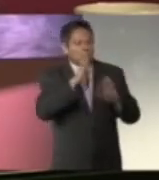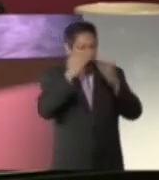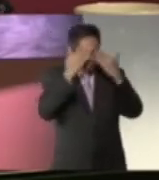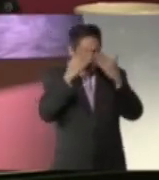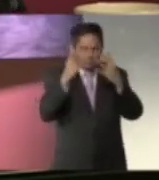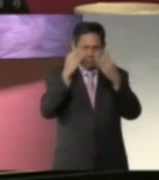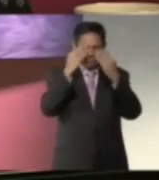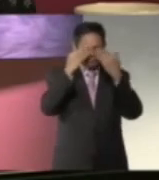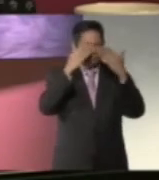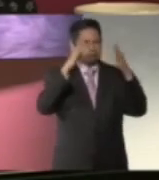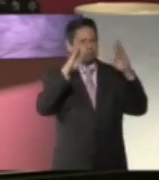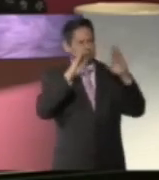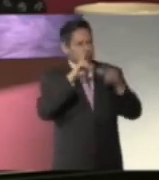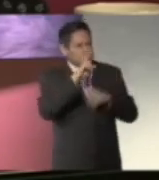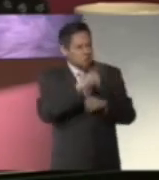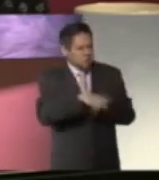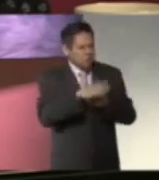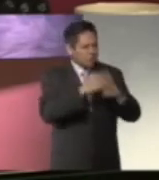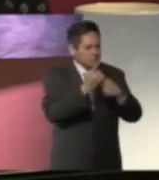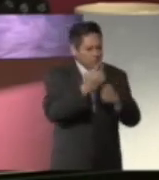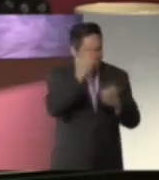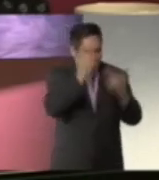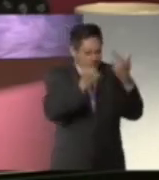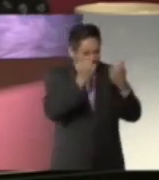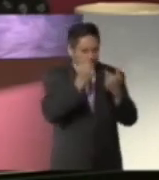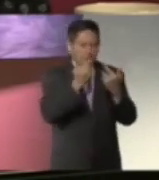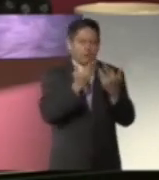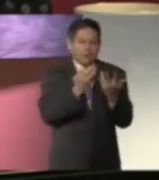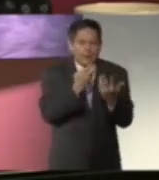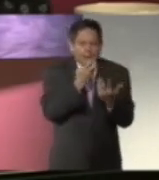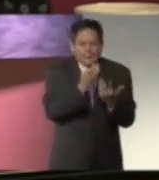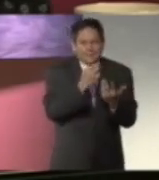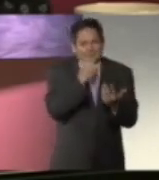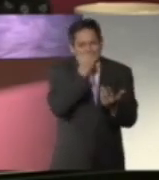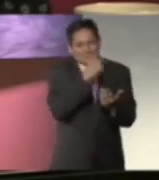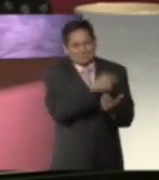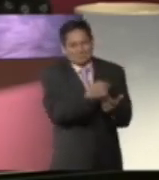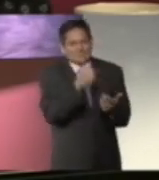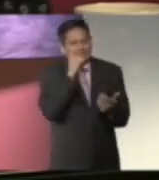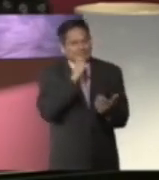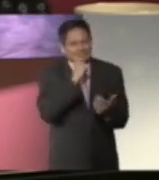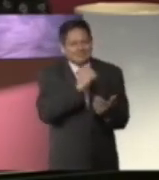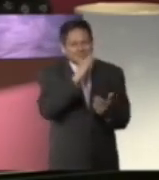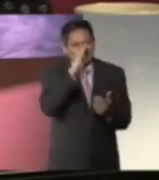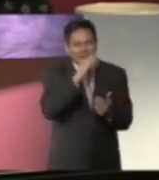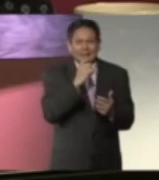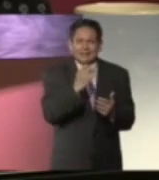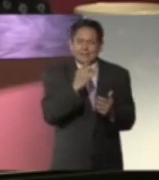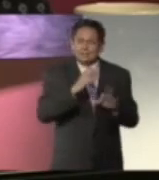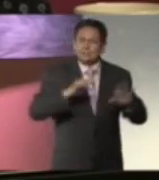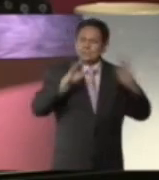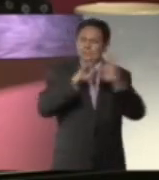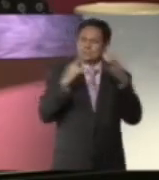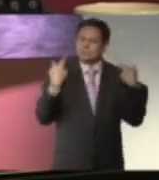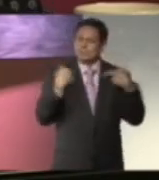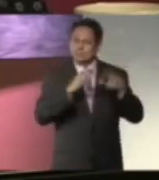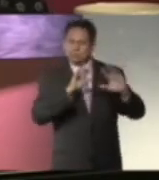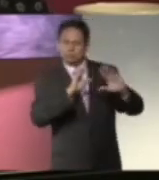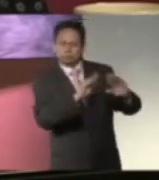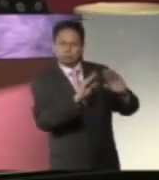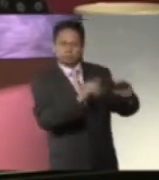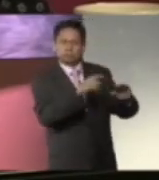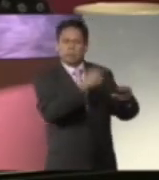¿no? Entonces, creo que pues sí tenemos un papel fundamental, ¿no? Para cuestionar, para cambiar lo que nos están enseñando, lo que